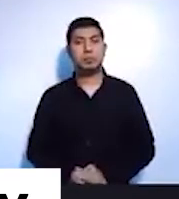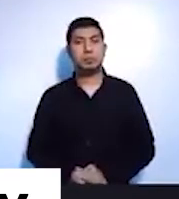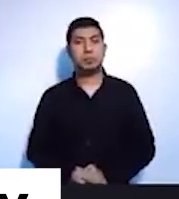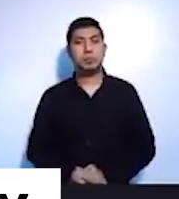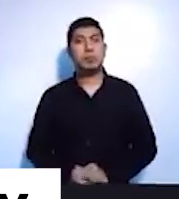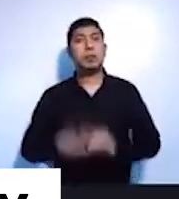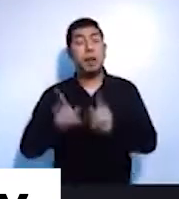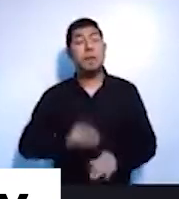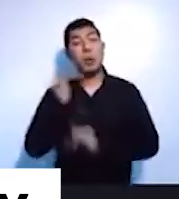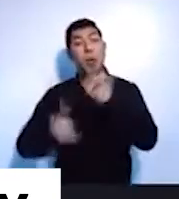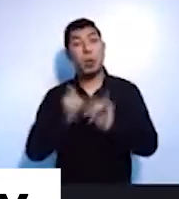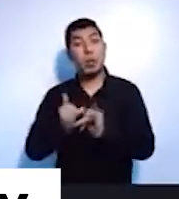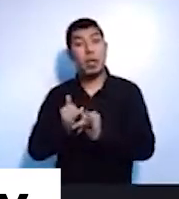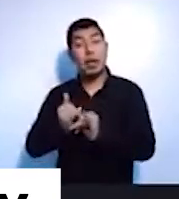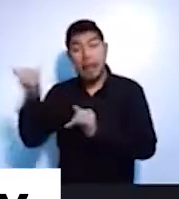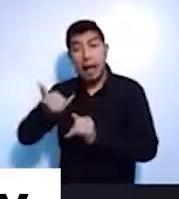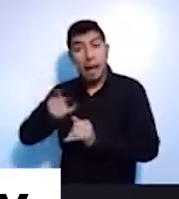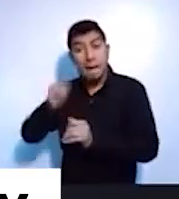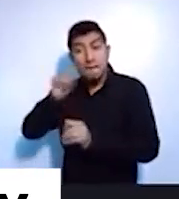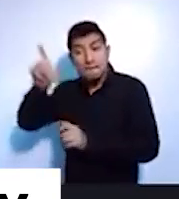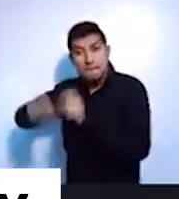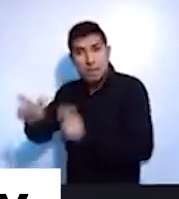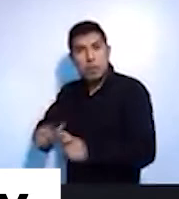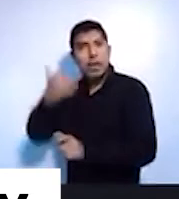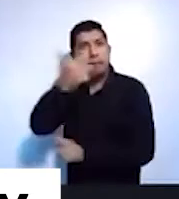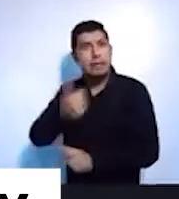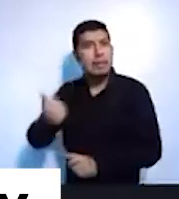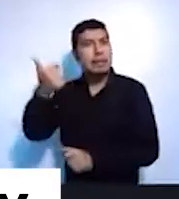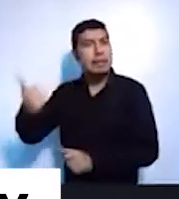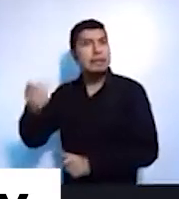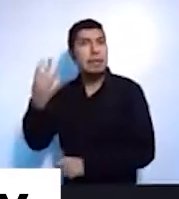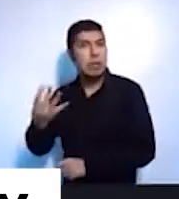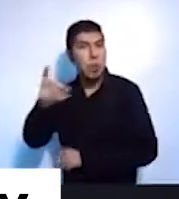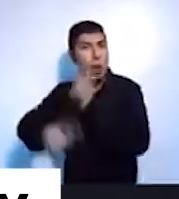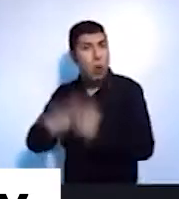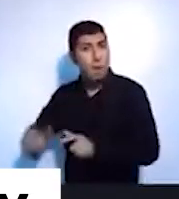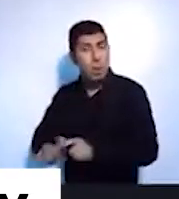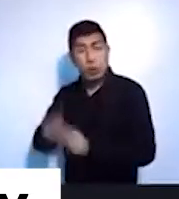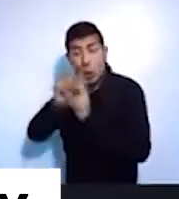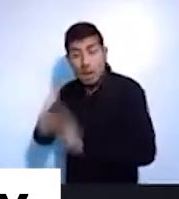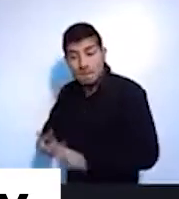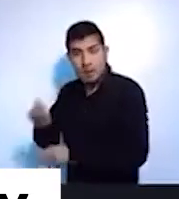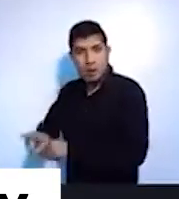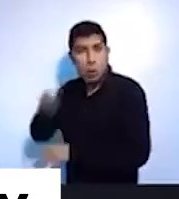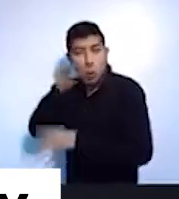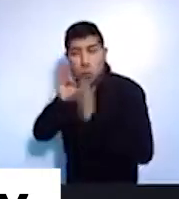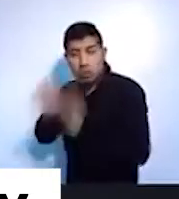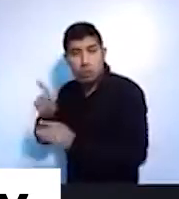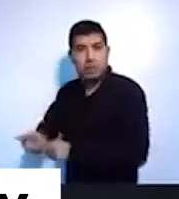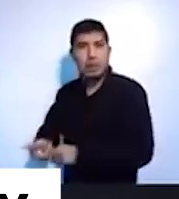en vigilancia epidemiológica a 664 personas y que ya finalizaron con este